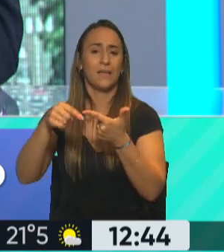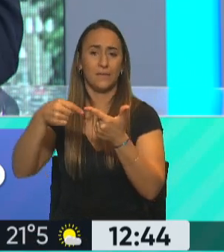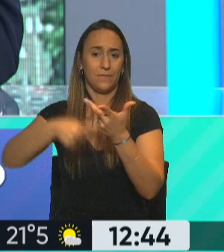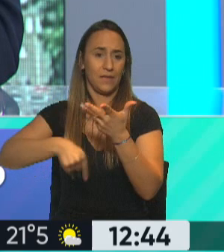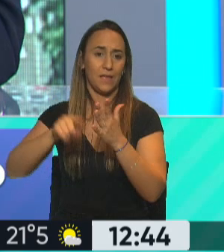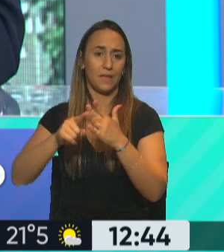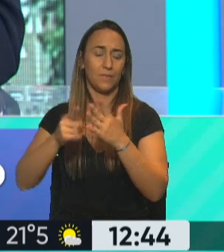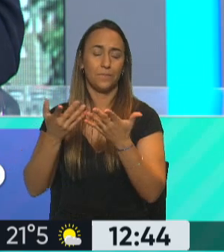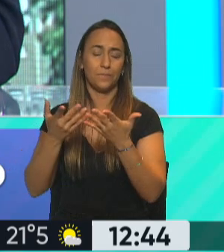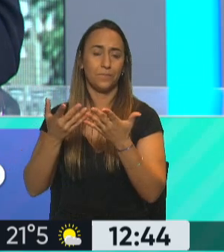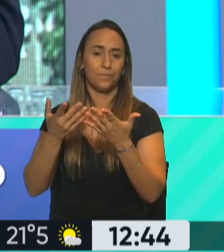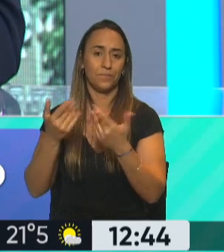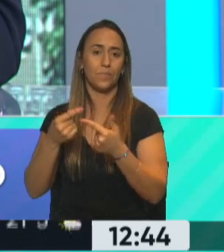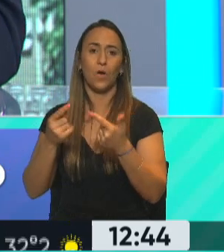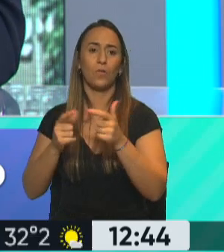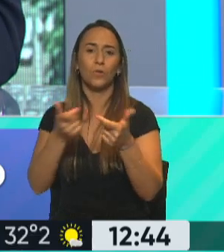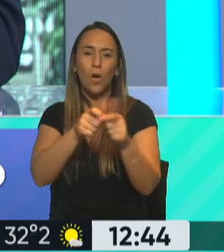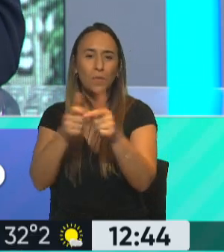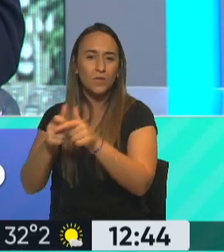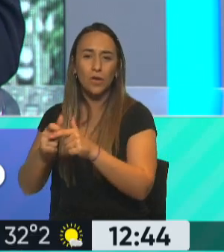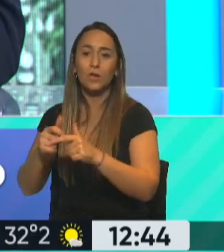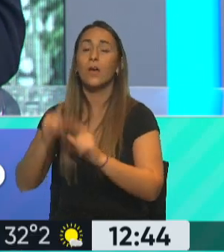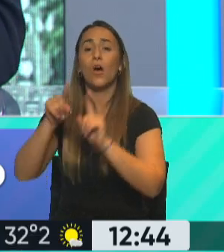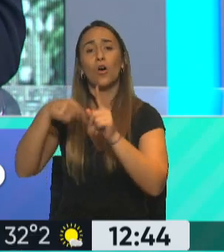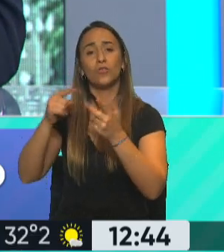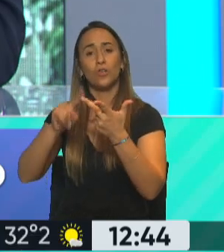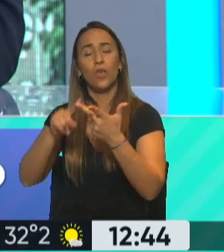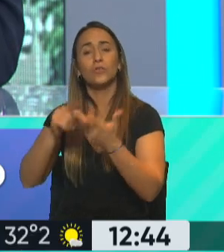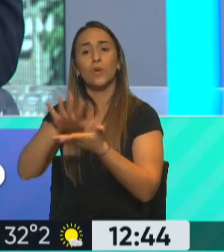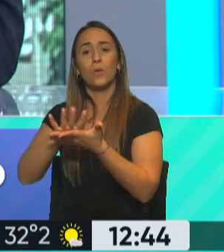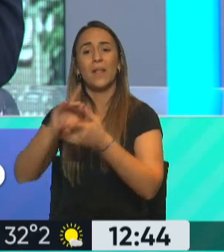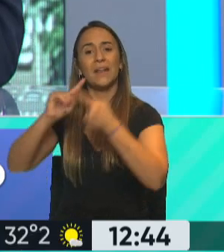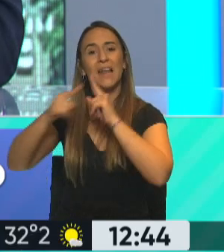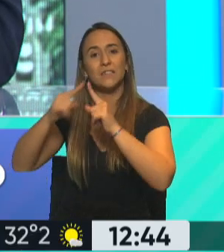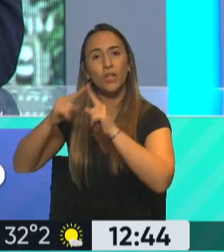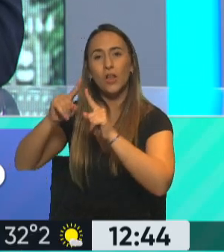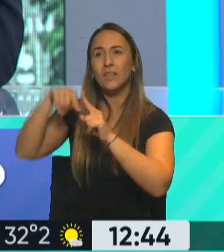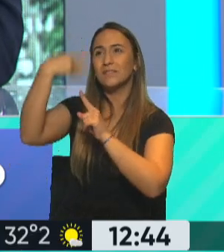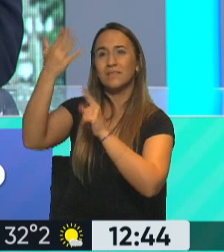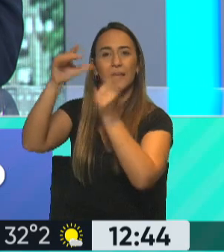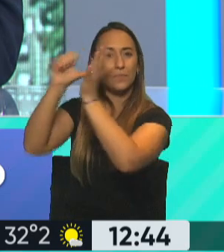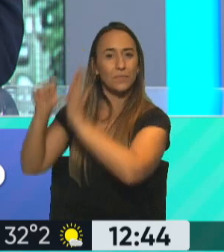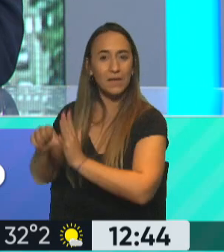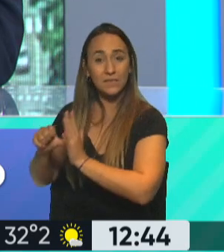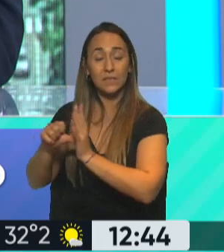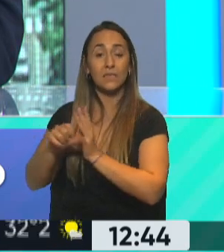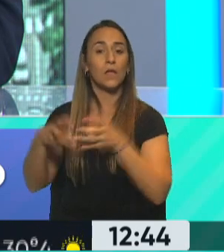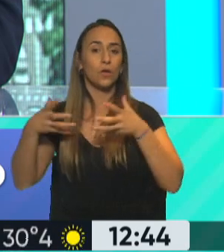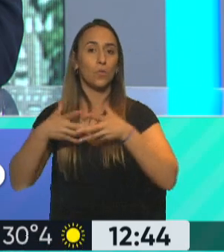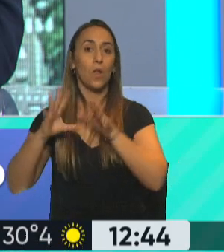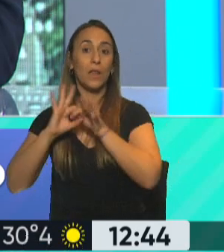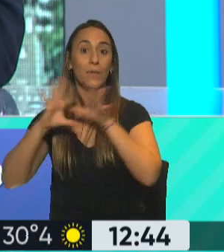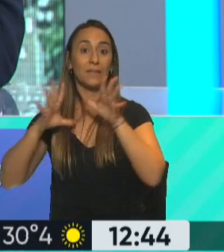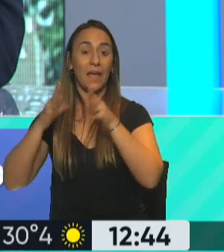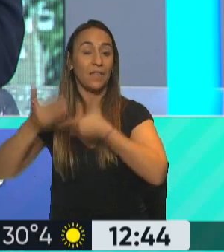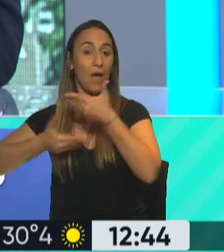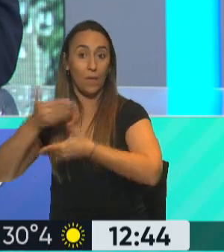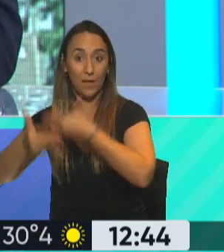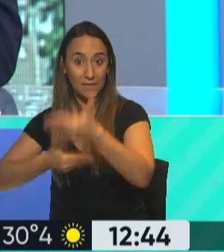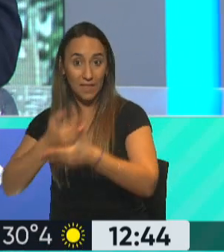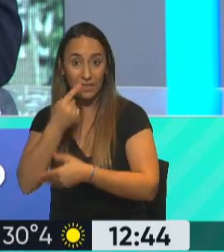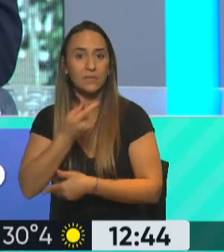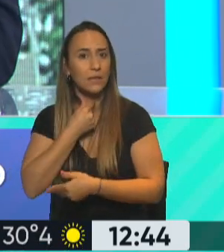las discusiones, Relaciones Exteriores. Desde La Libertad Avanza están hablando de conformar también la Comisión